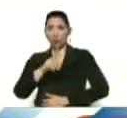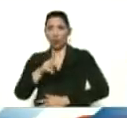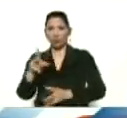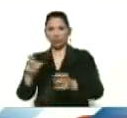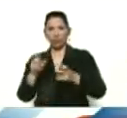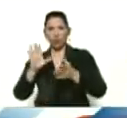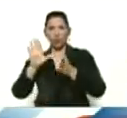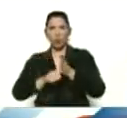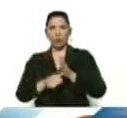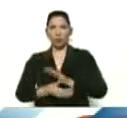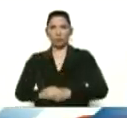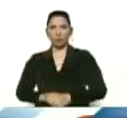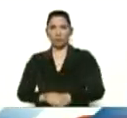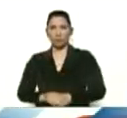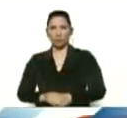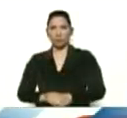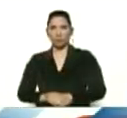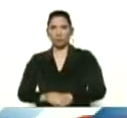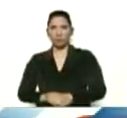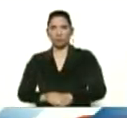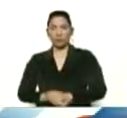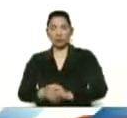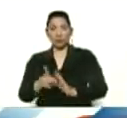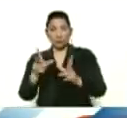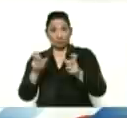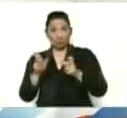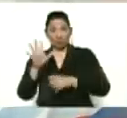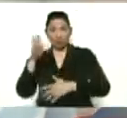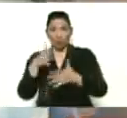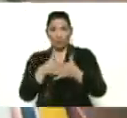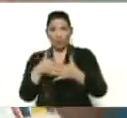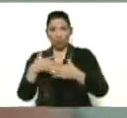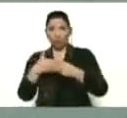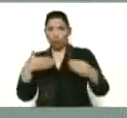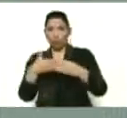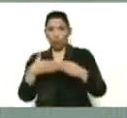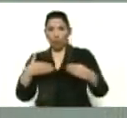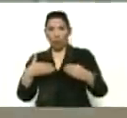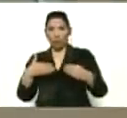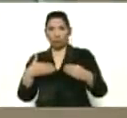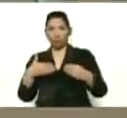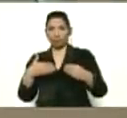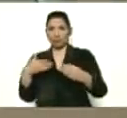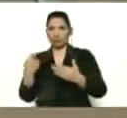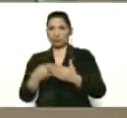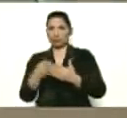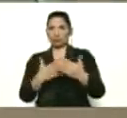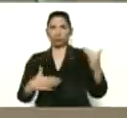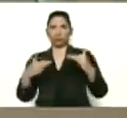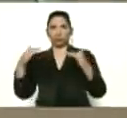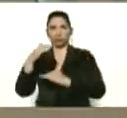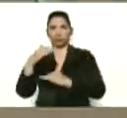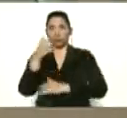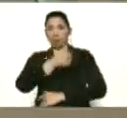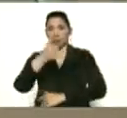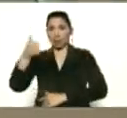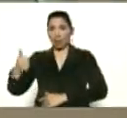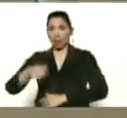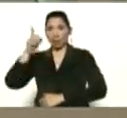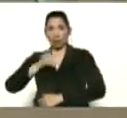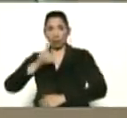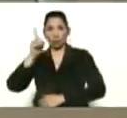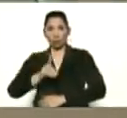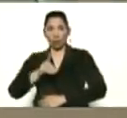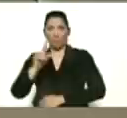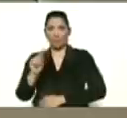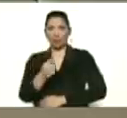robados. Y se cobró $5.000 con retroactivo. Cada diputado principal recibió entonces